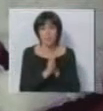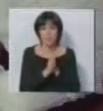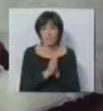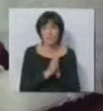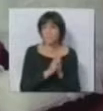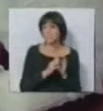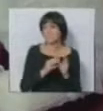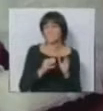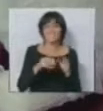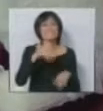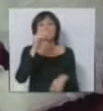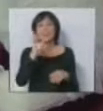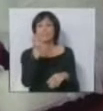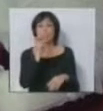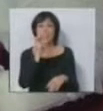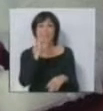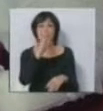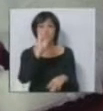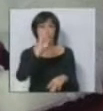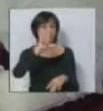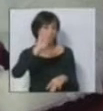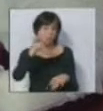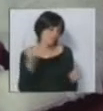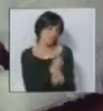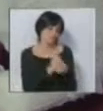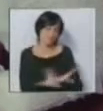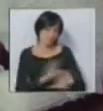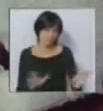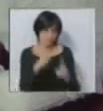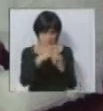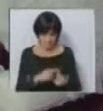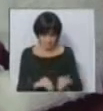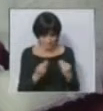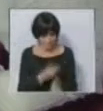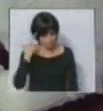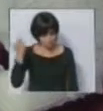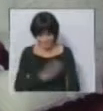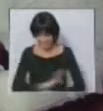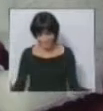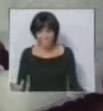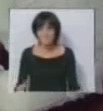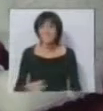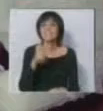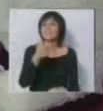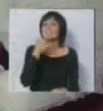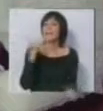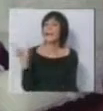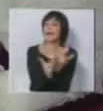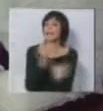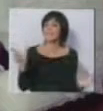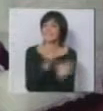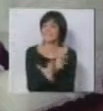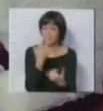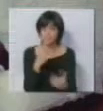Ni se le ocurra el ilegal, porque además de ser ilegal, no da, porque si lo multiplicas por ese número te queremos... Al turista tampoco. Sí, acá habrá un canje, me preguntan, esto puede ser que